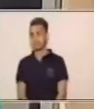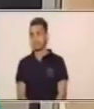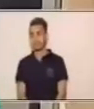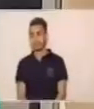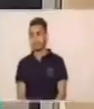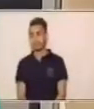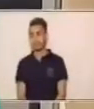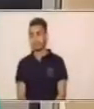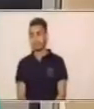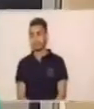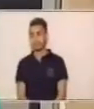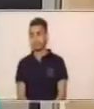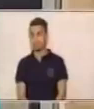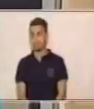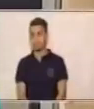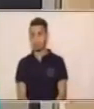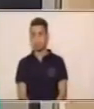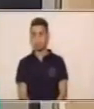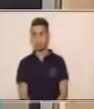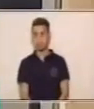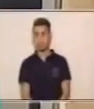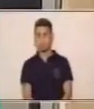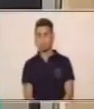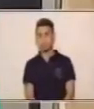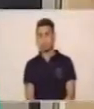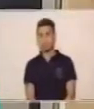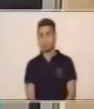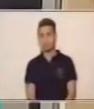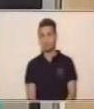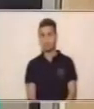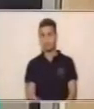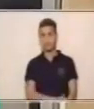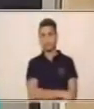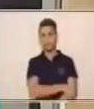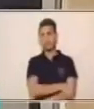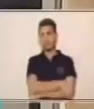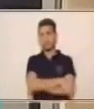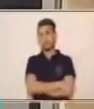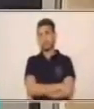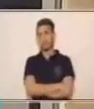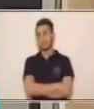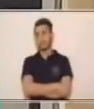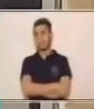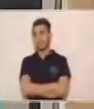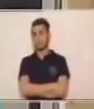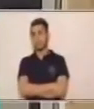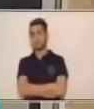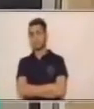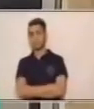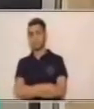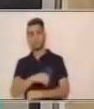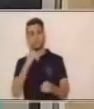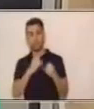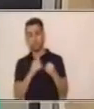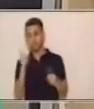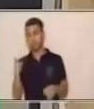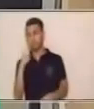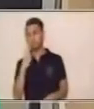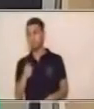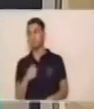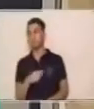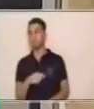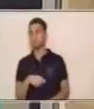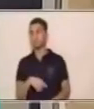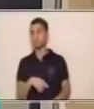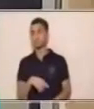correcto. Muy bien. Vamos con la última. Y dice, ¿qué fracción le corresponde a